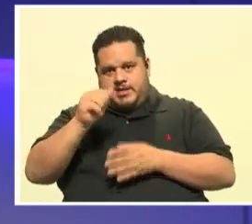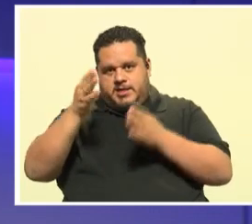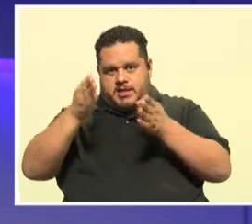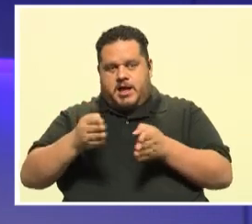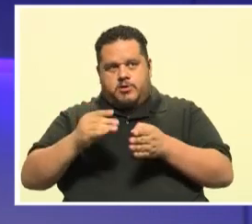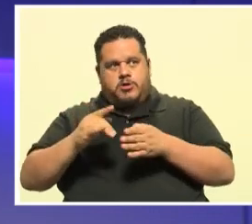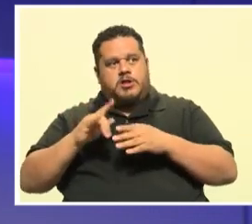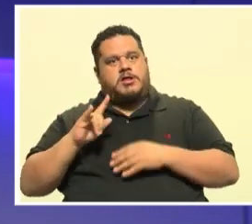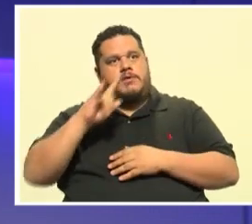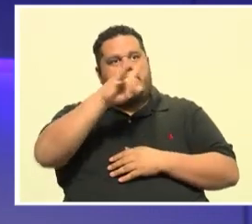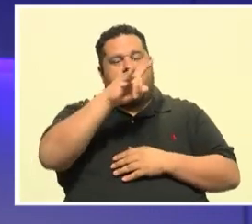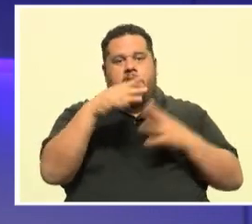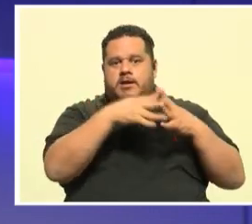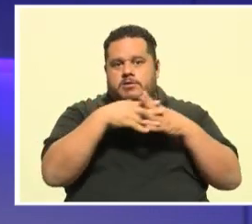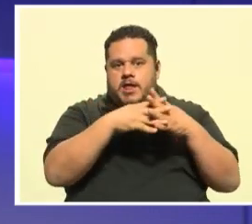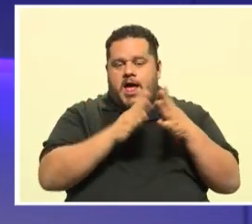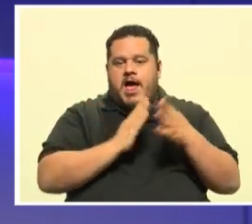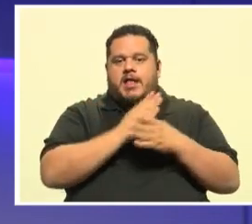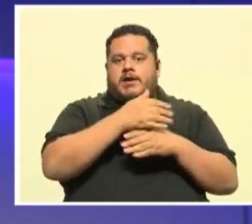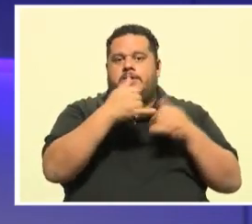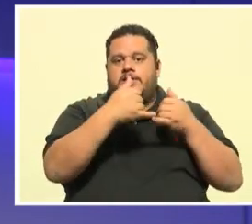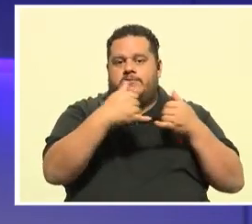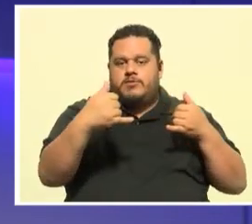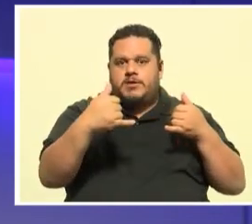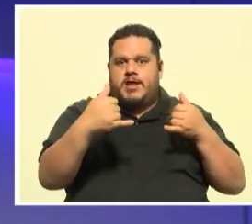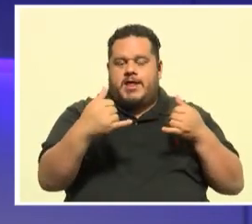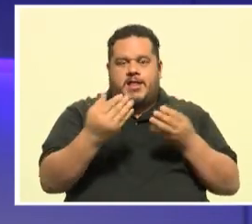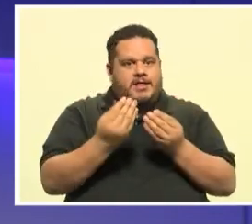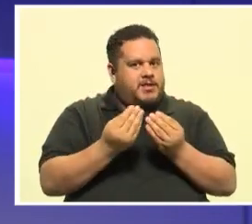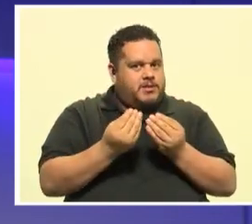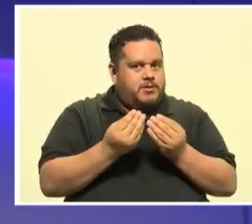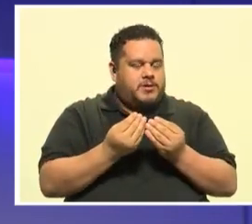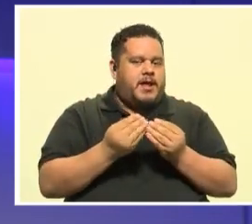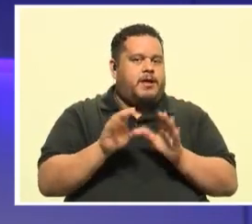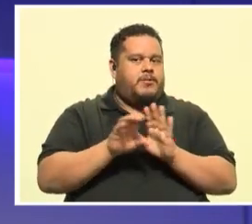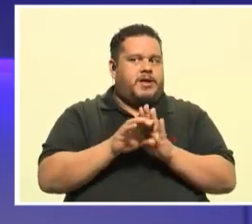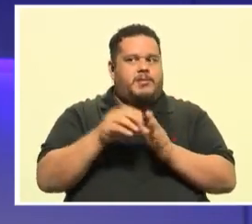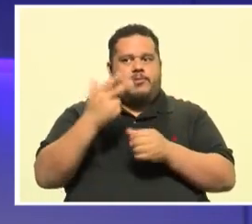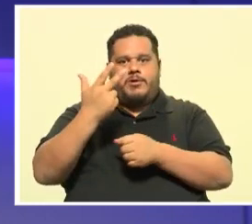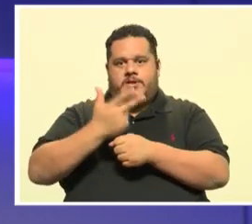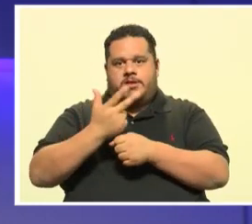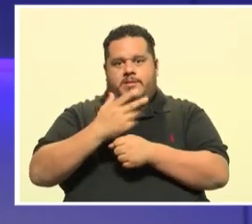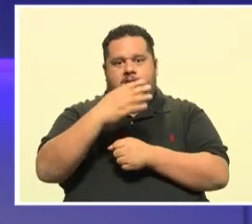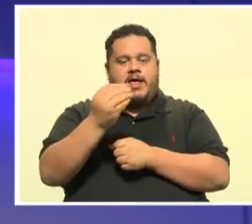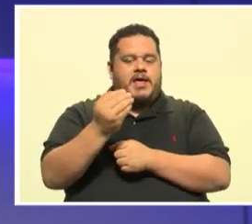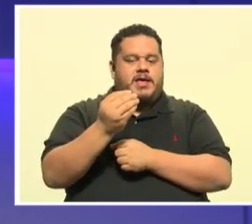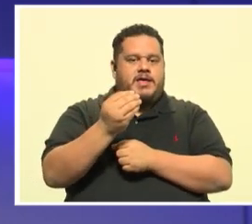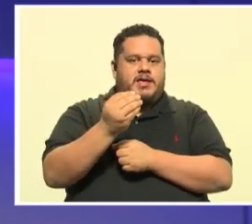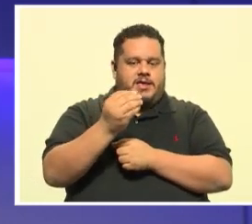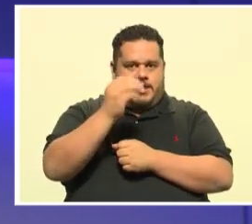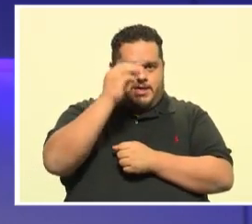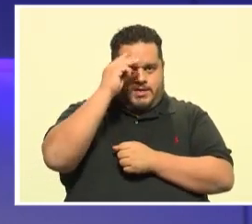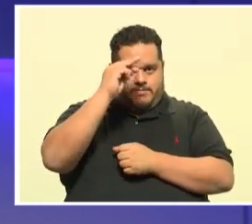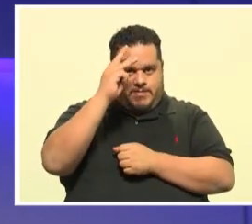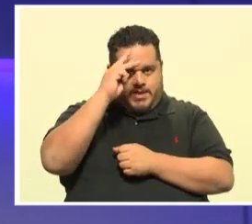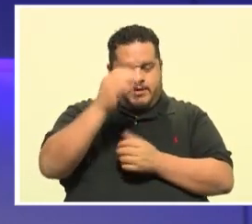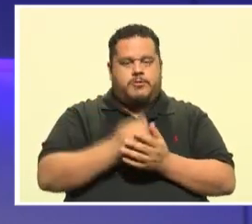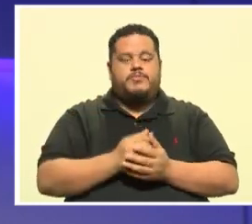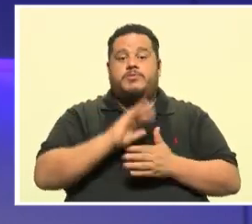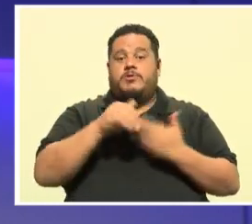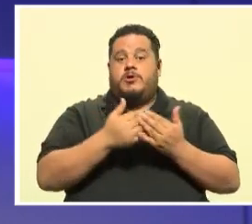Costa Rica, hondureños, cubanos y haitianos viajando hacia los Estados Unidos a través de